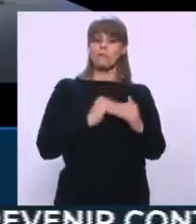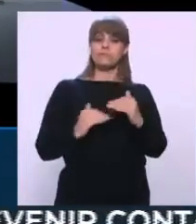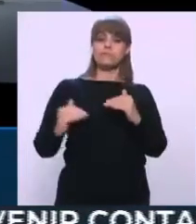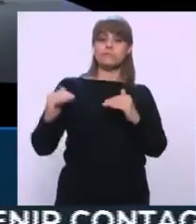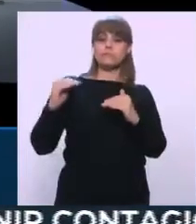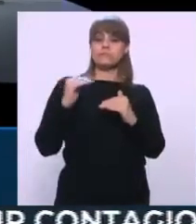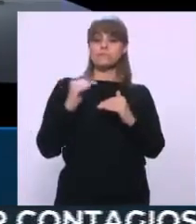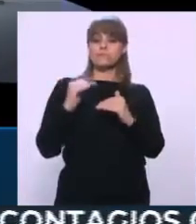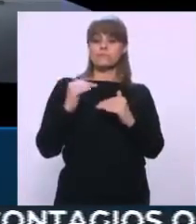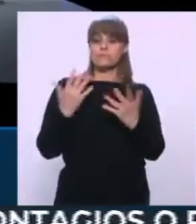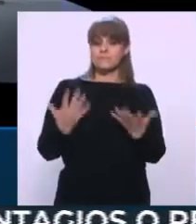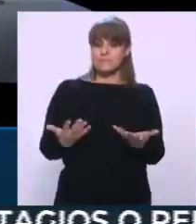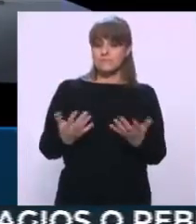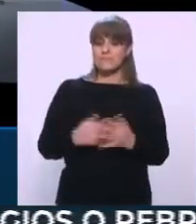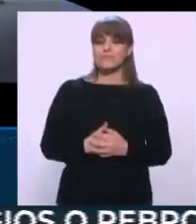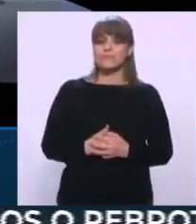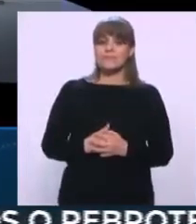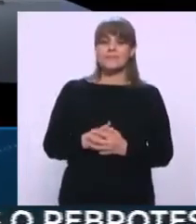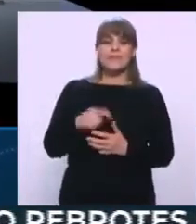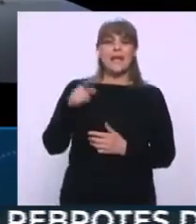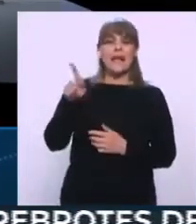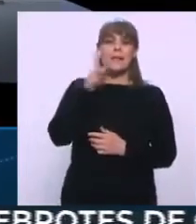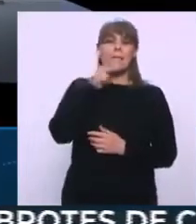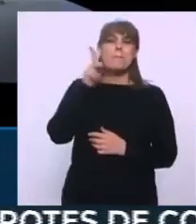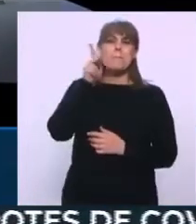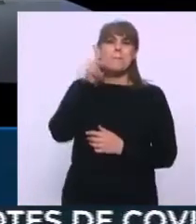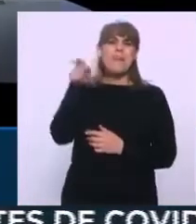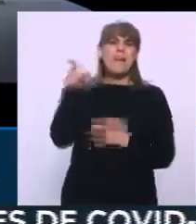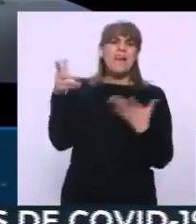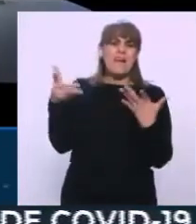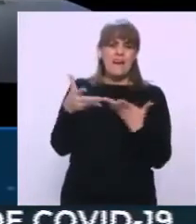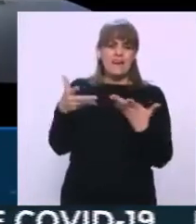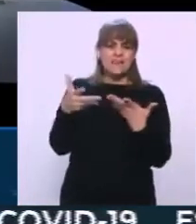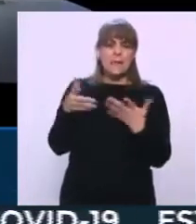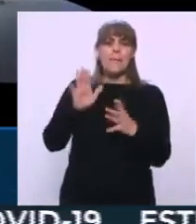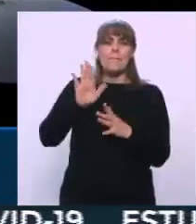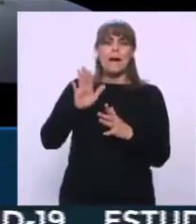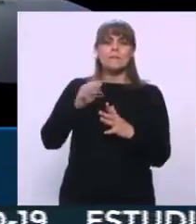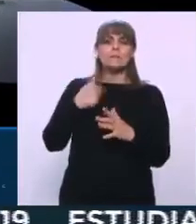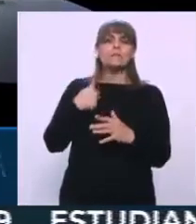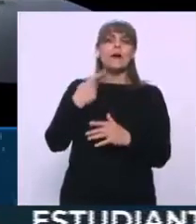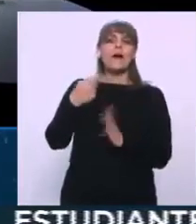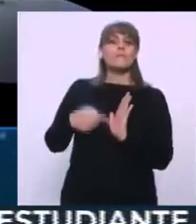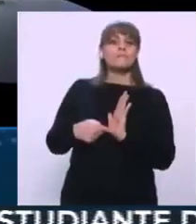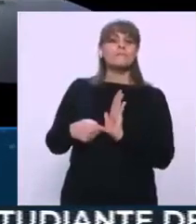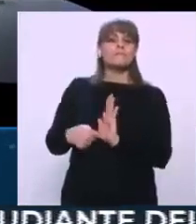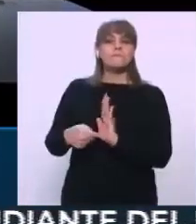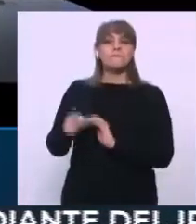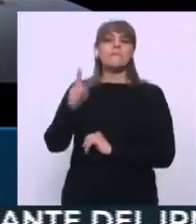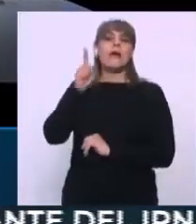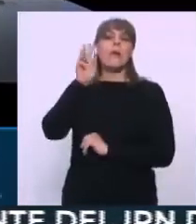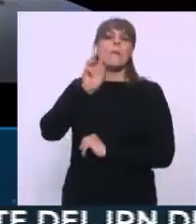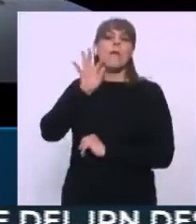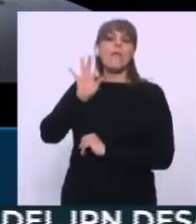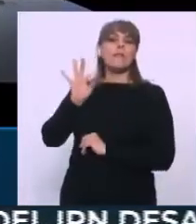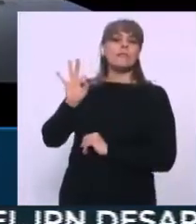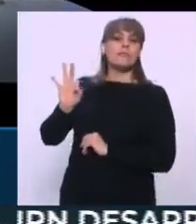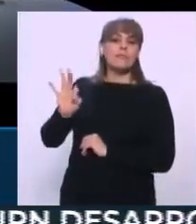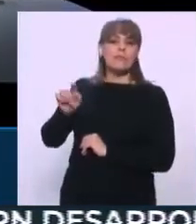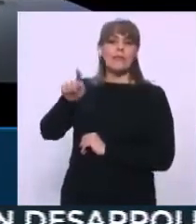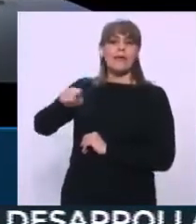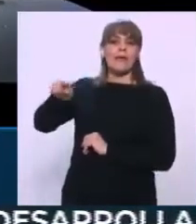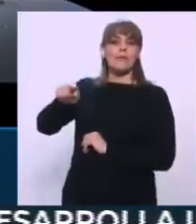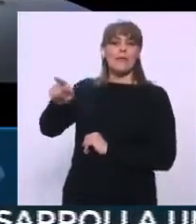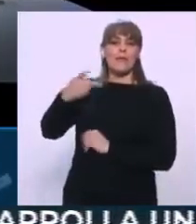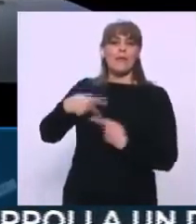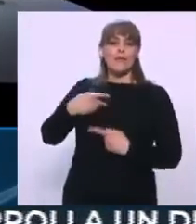De tal suerte que creo que el Papa lo que hace es una provocación a los conservadores. Sabe muy